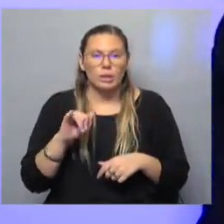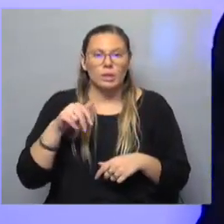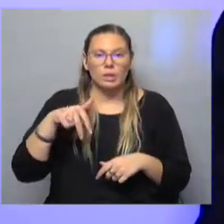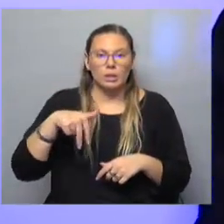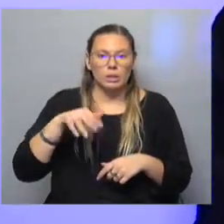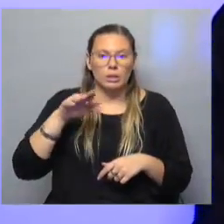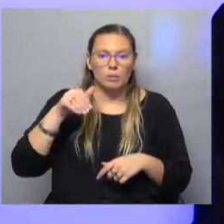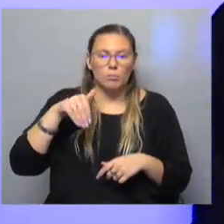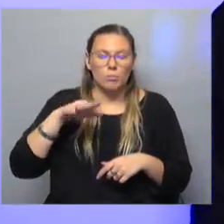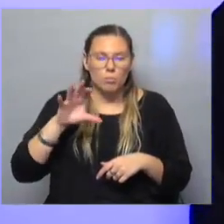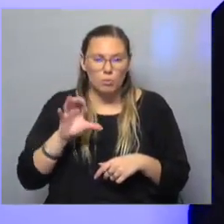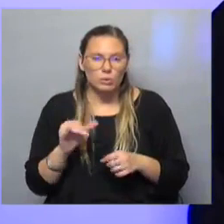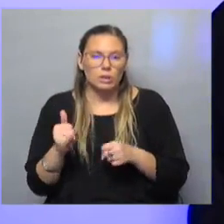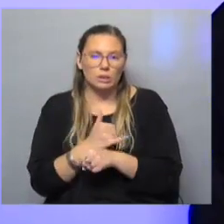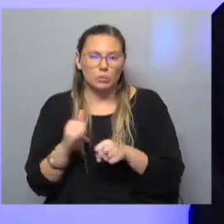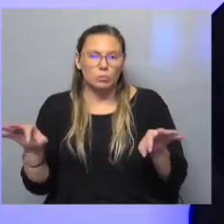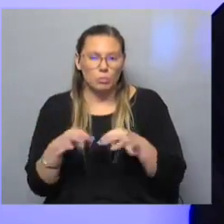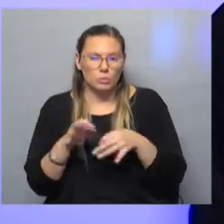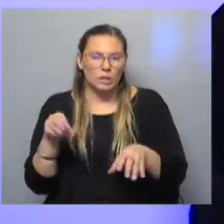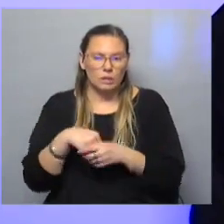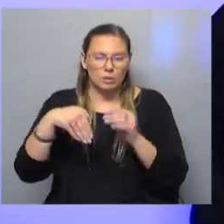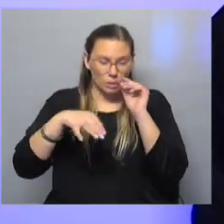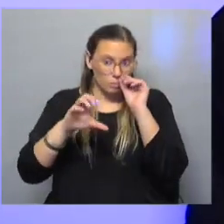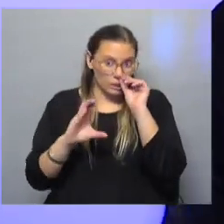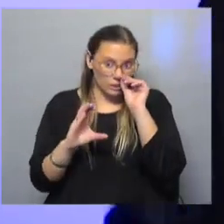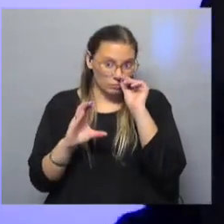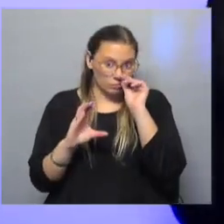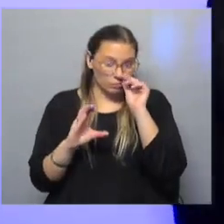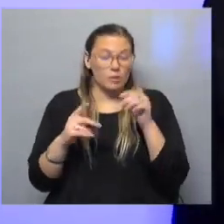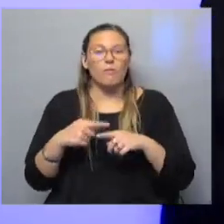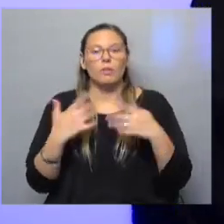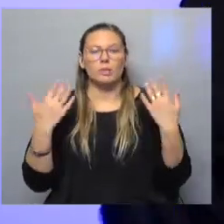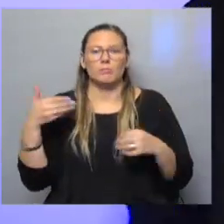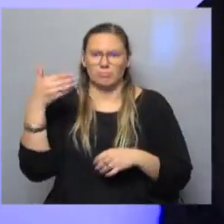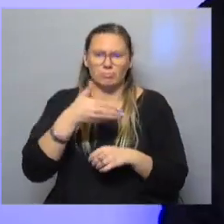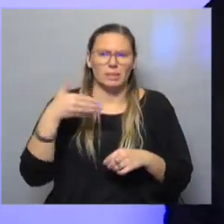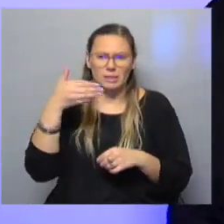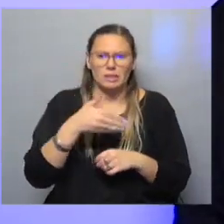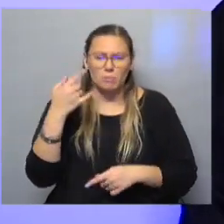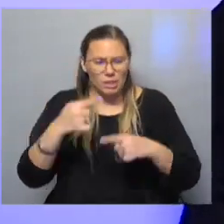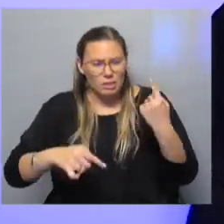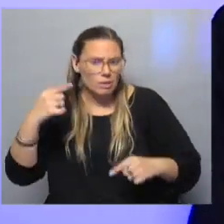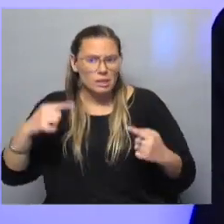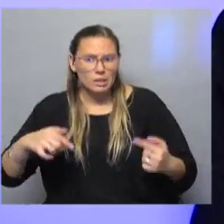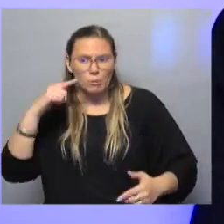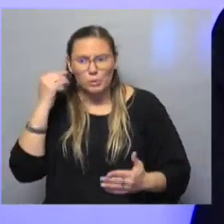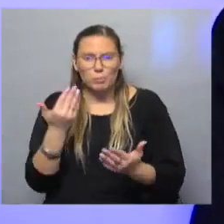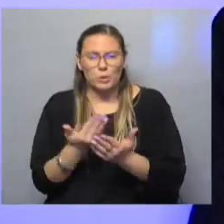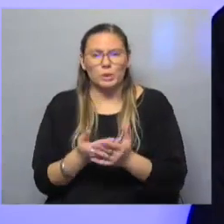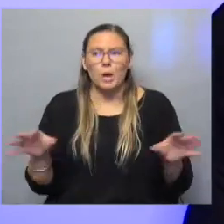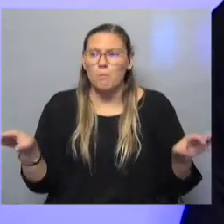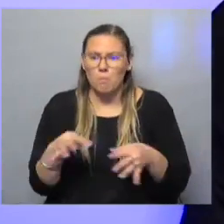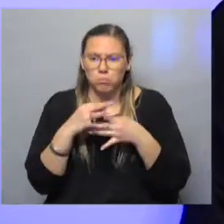Instituto de Música que pertenece al MEC, un festival en el cual participan como muchísimas propuestas de